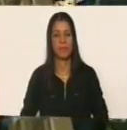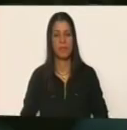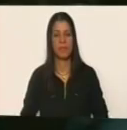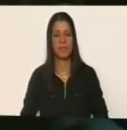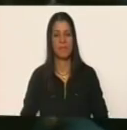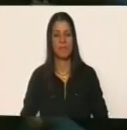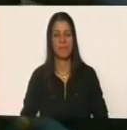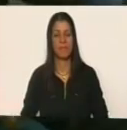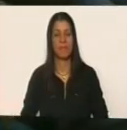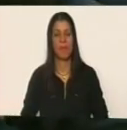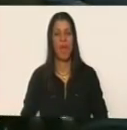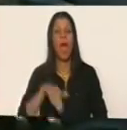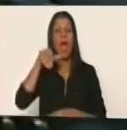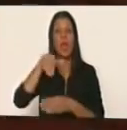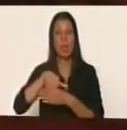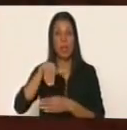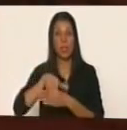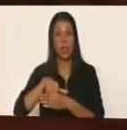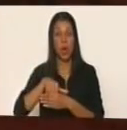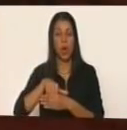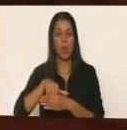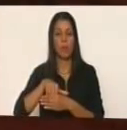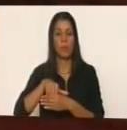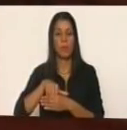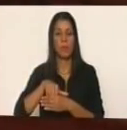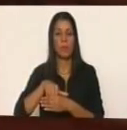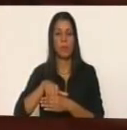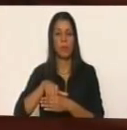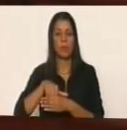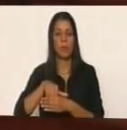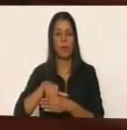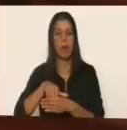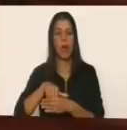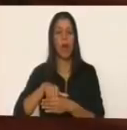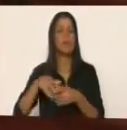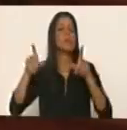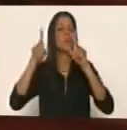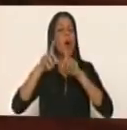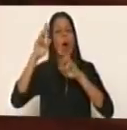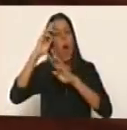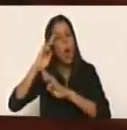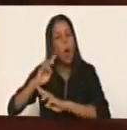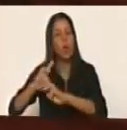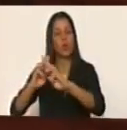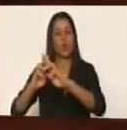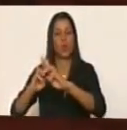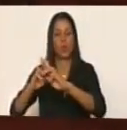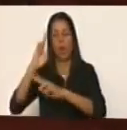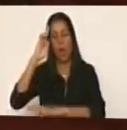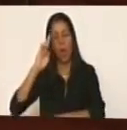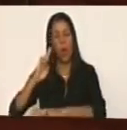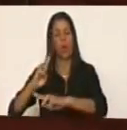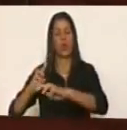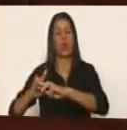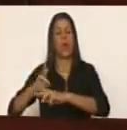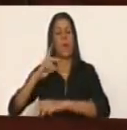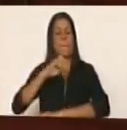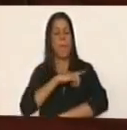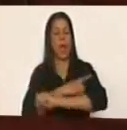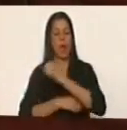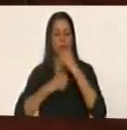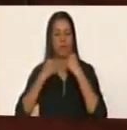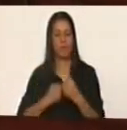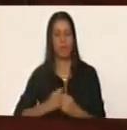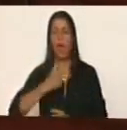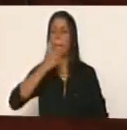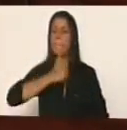Para que estas elecciones, mis compañeros, sean un nuevo homenaje a la valentía, a la fortaleza, a